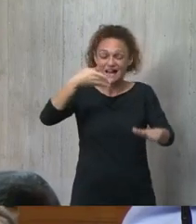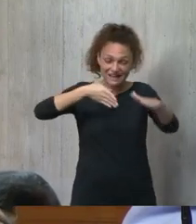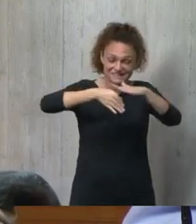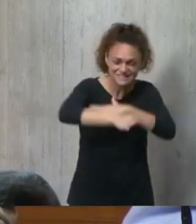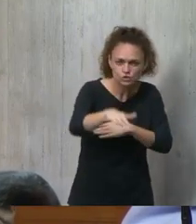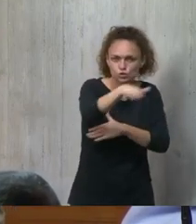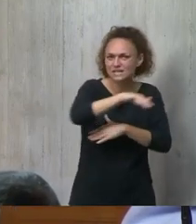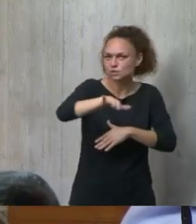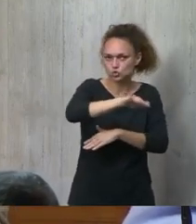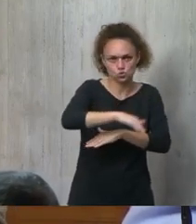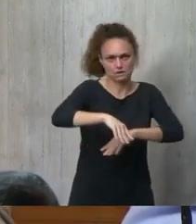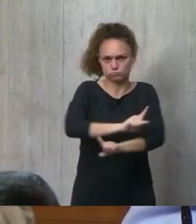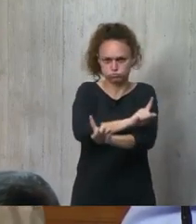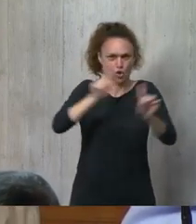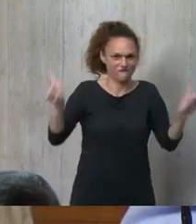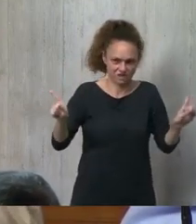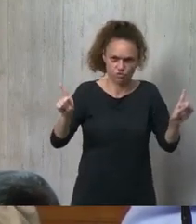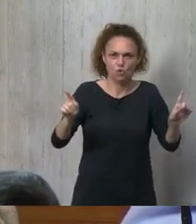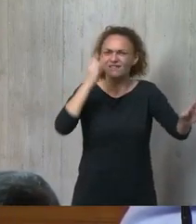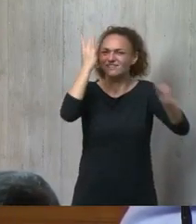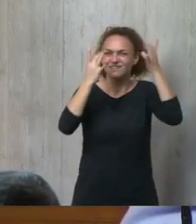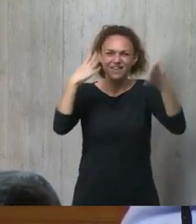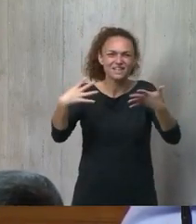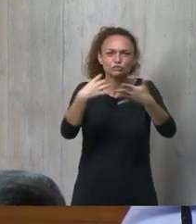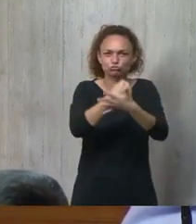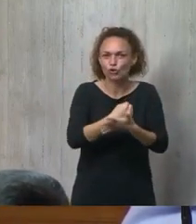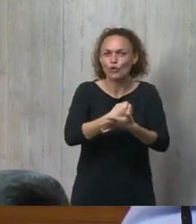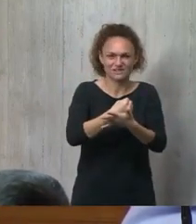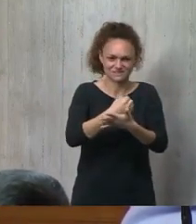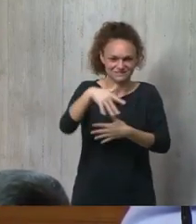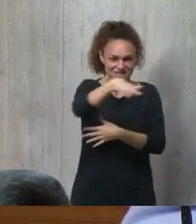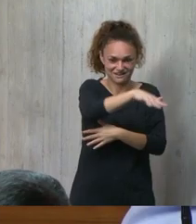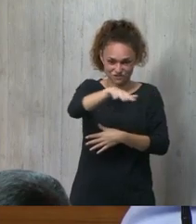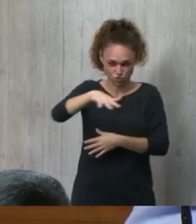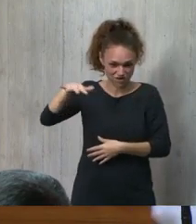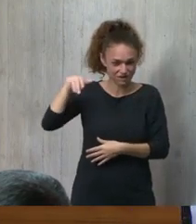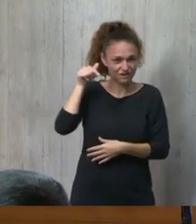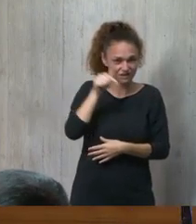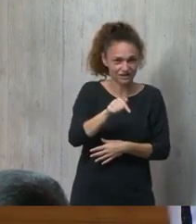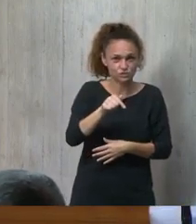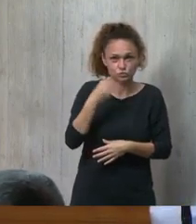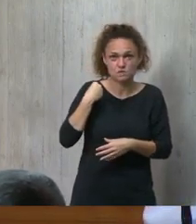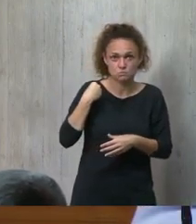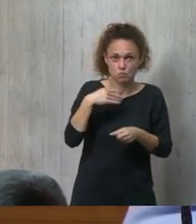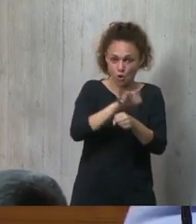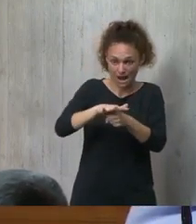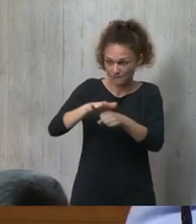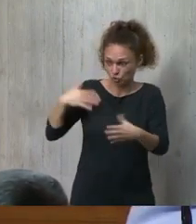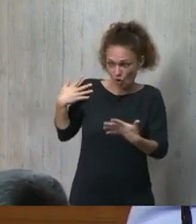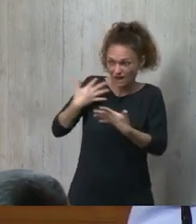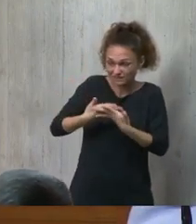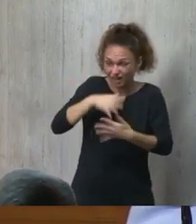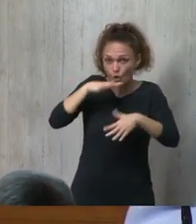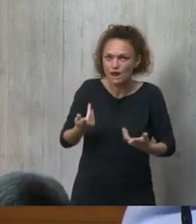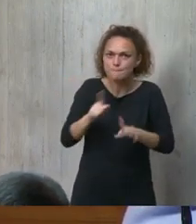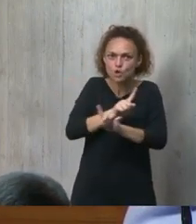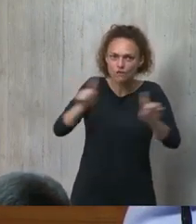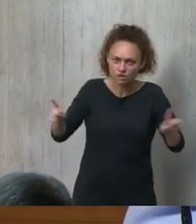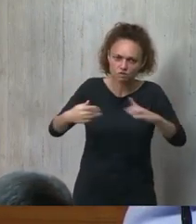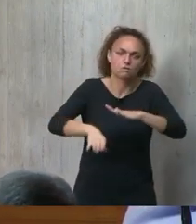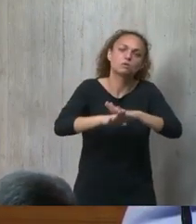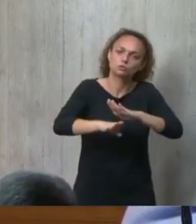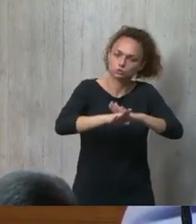todas las actividades al aire libre en los ámbitos en los que hasta el momento hemos restringido el acceso. Más allá de